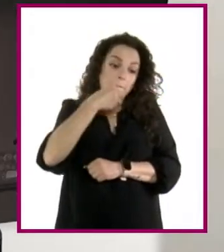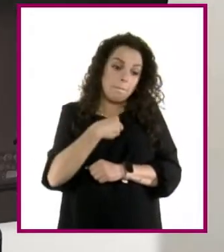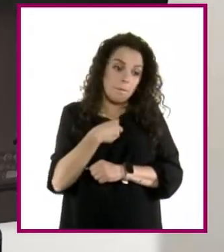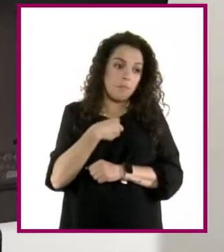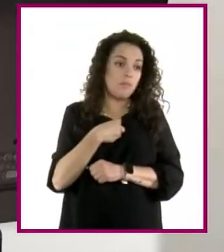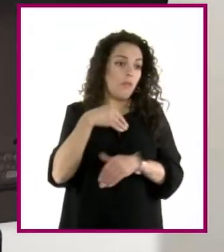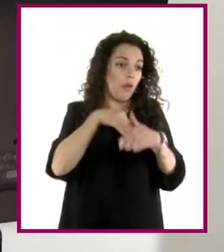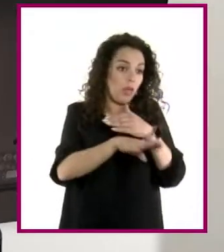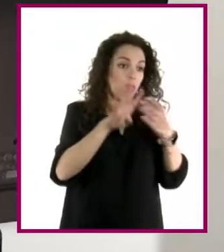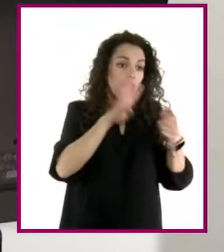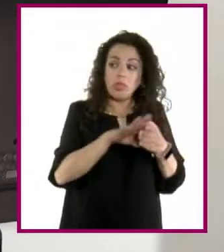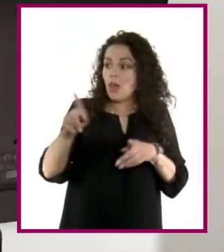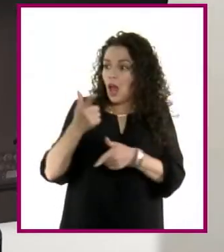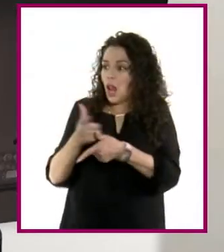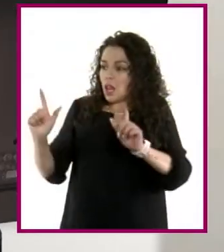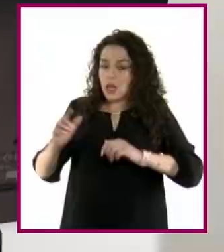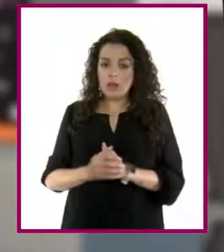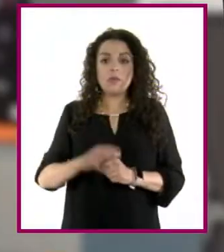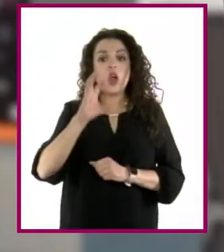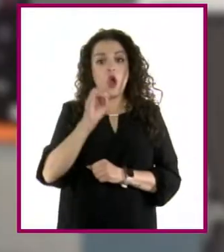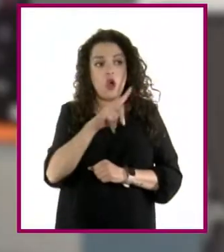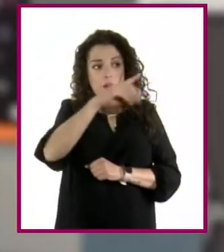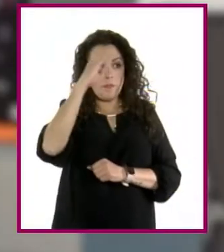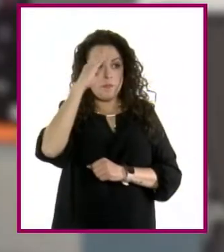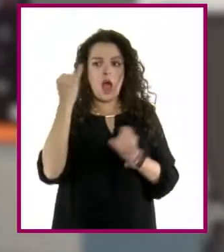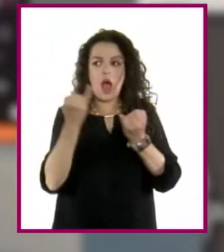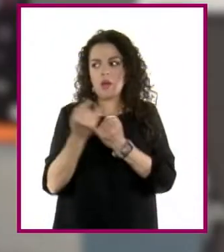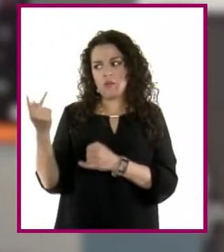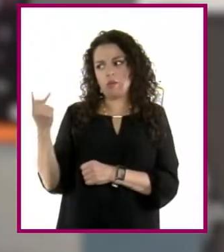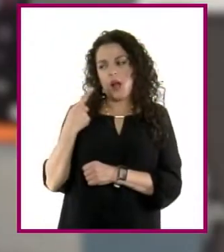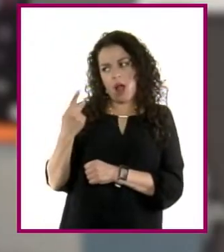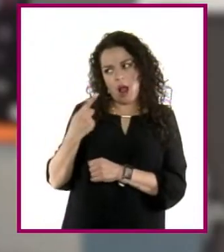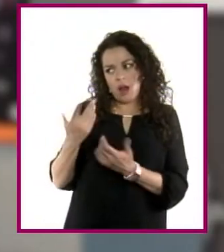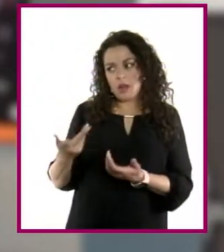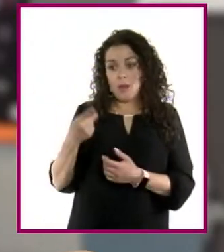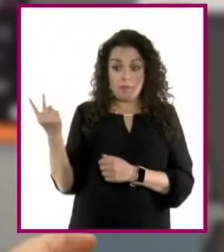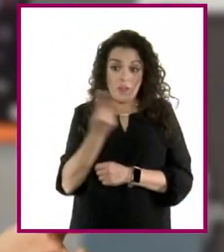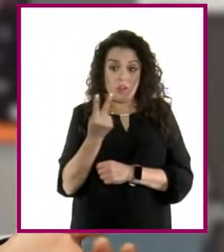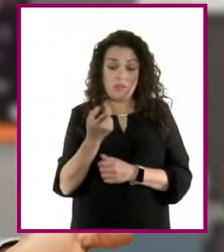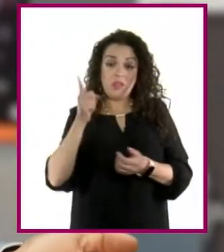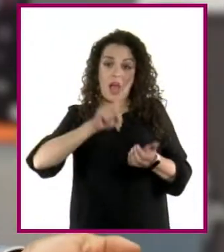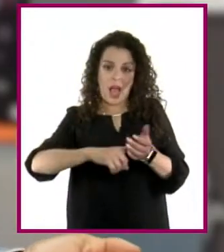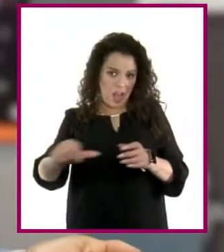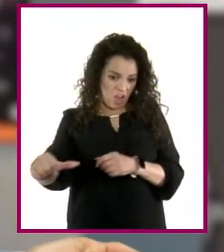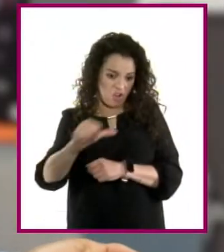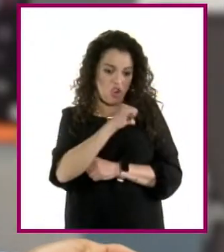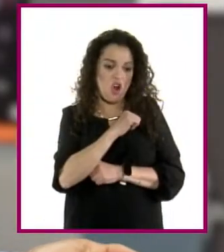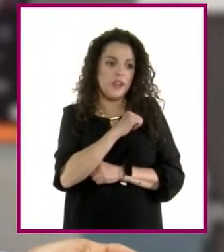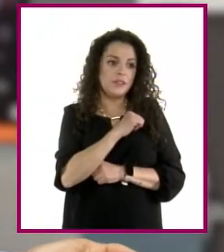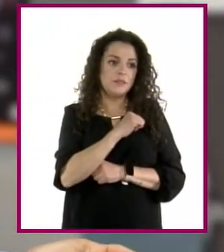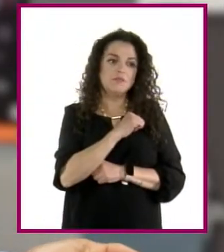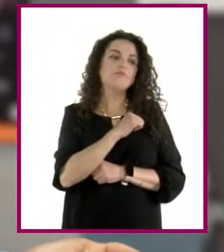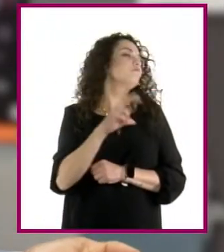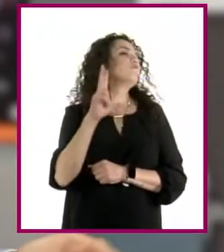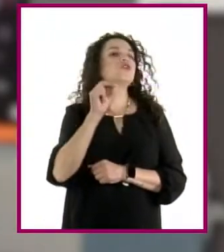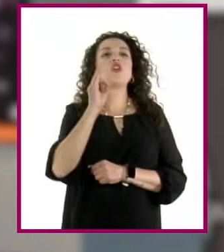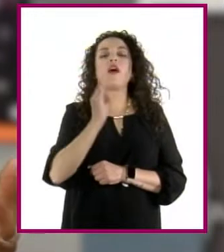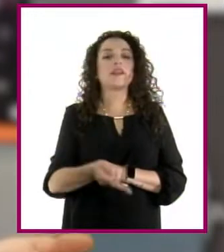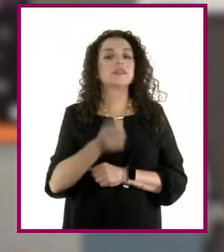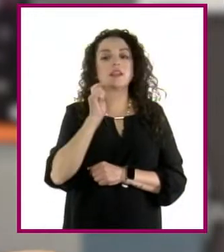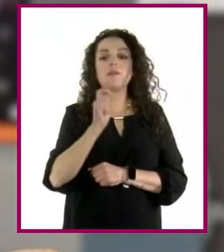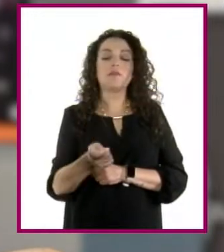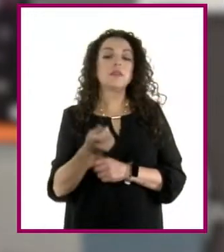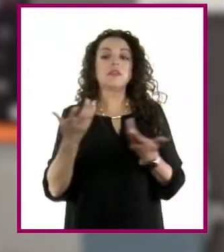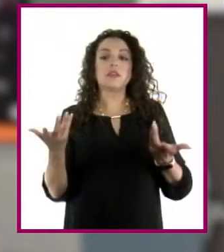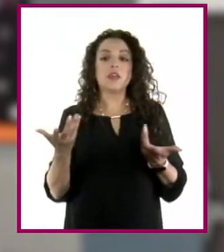O esperando que ella haga lo mismo por ti. Pero las dos somos egoístas, ¿no? Así que ninguna aceptaría la posibilidad de recibir